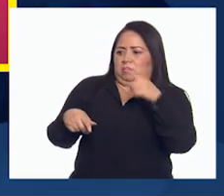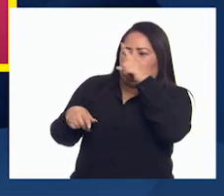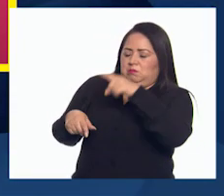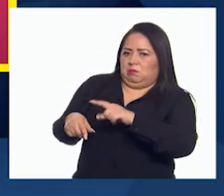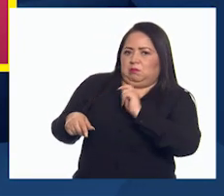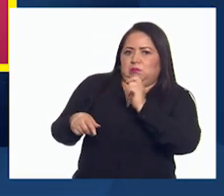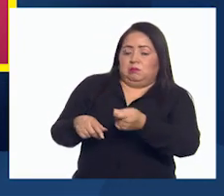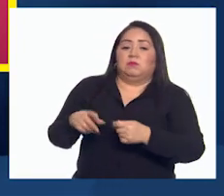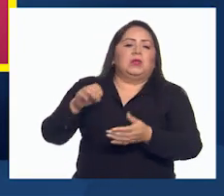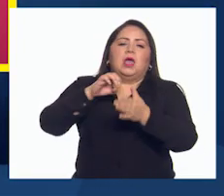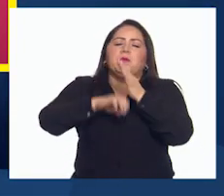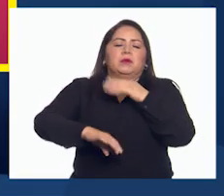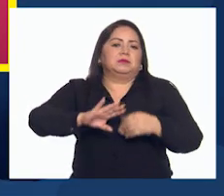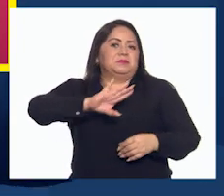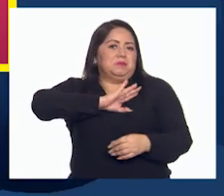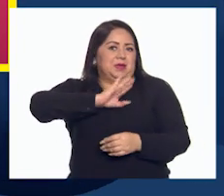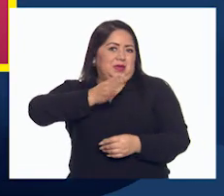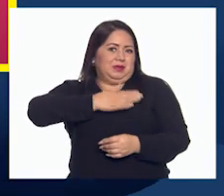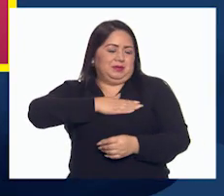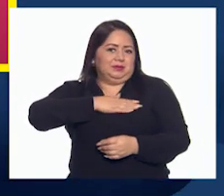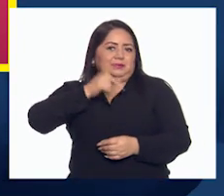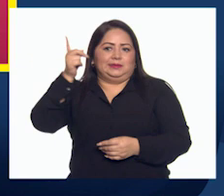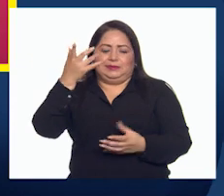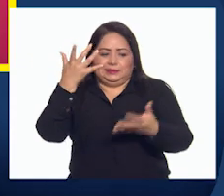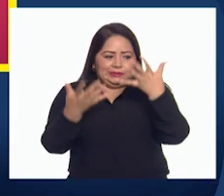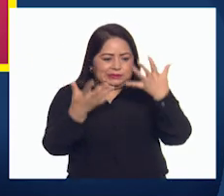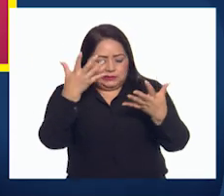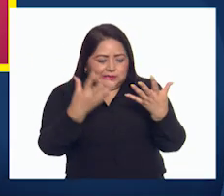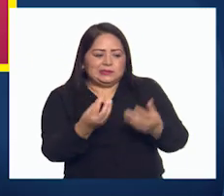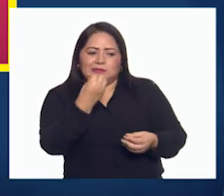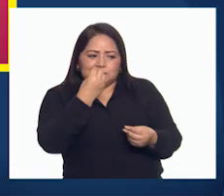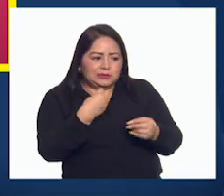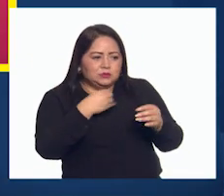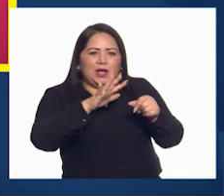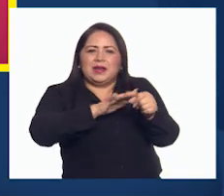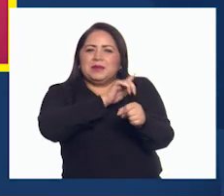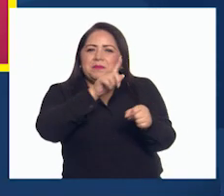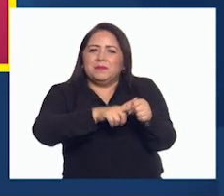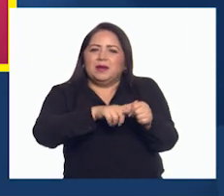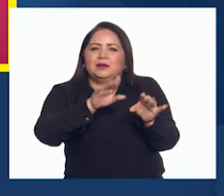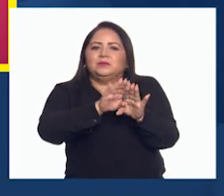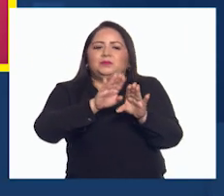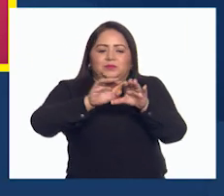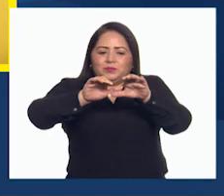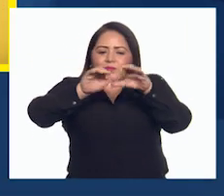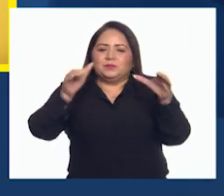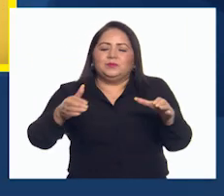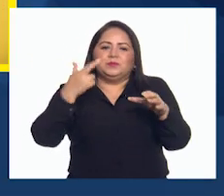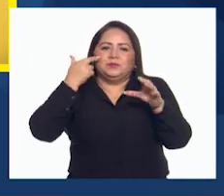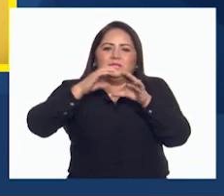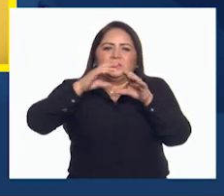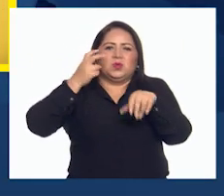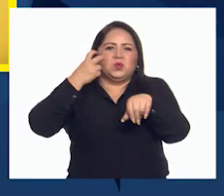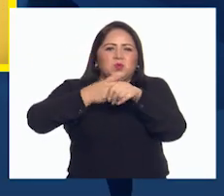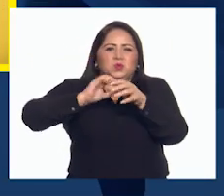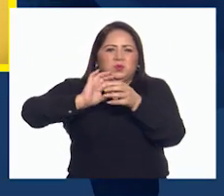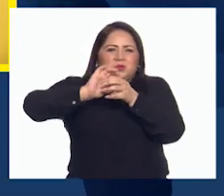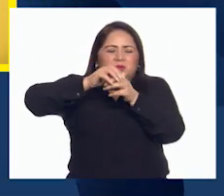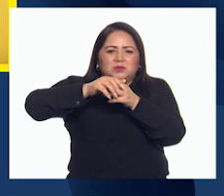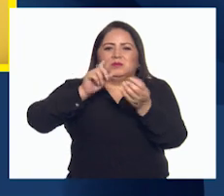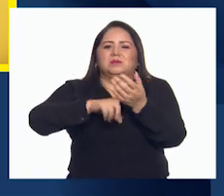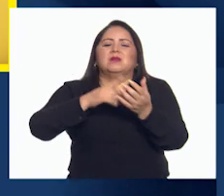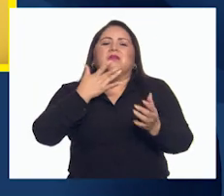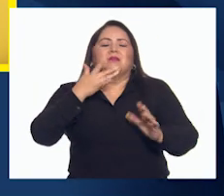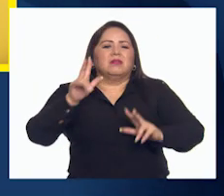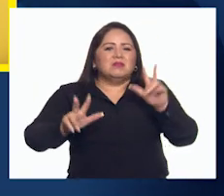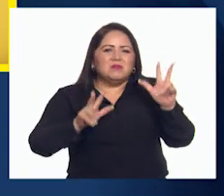Los españoles, por ejemplo, tuvieron que describir animales como los armadillos, como las iguanas, Haz un ejercicio con